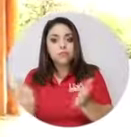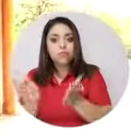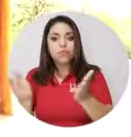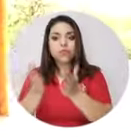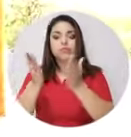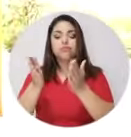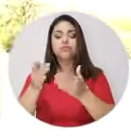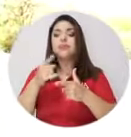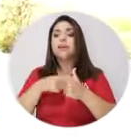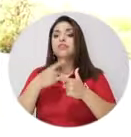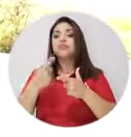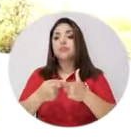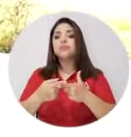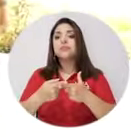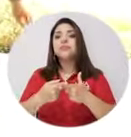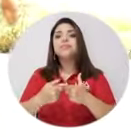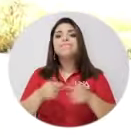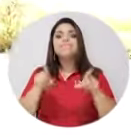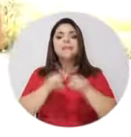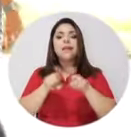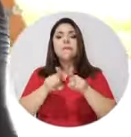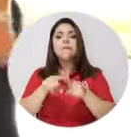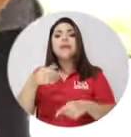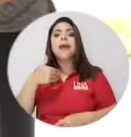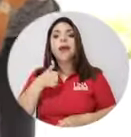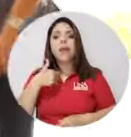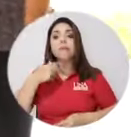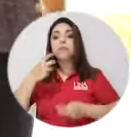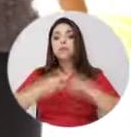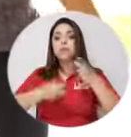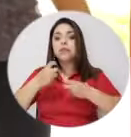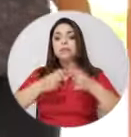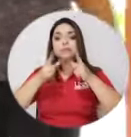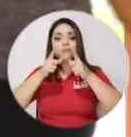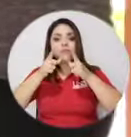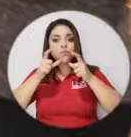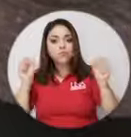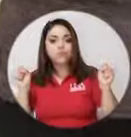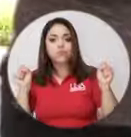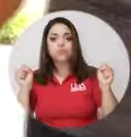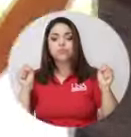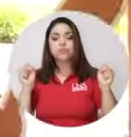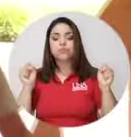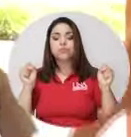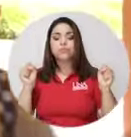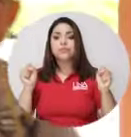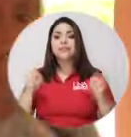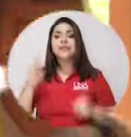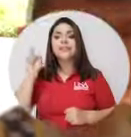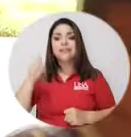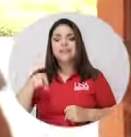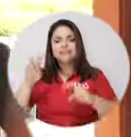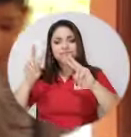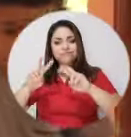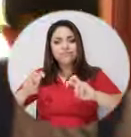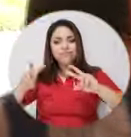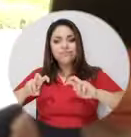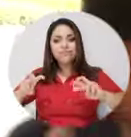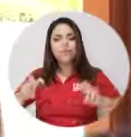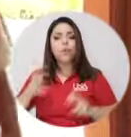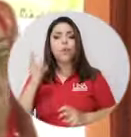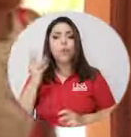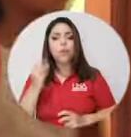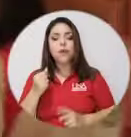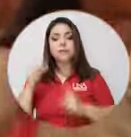Hay una investigación muy interesante sobre lo que se conoce como la brecha lingüística o la brecha de estimulación lingüística, que consiste